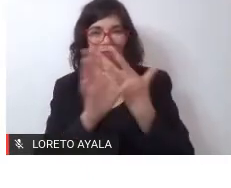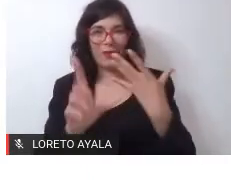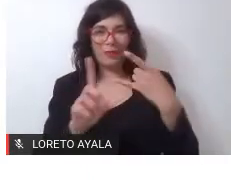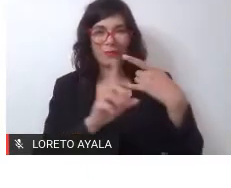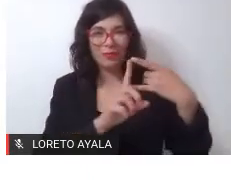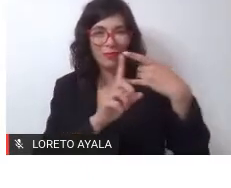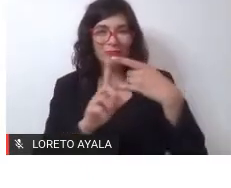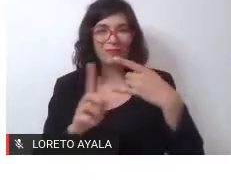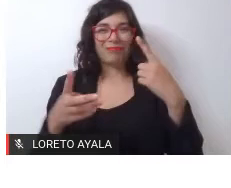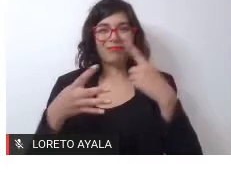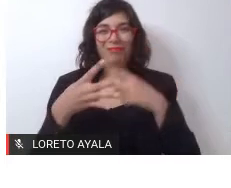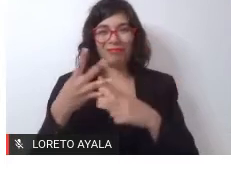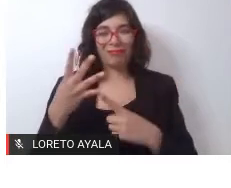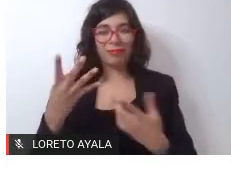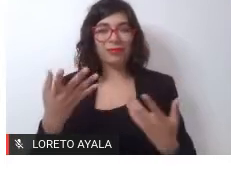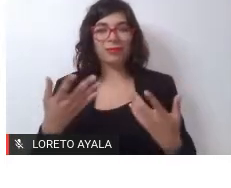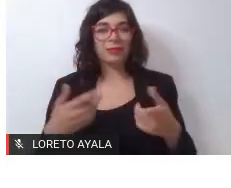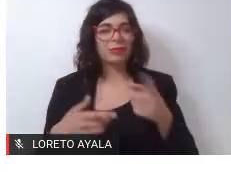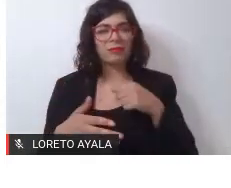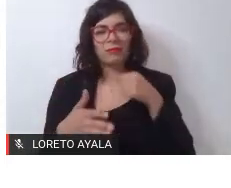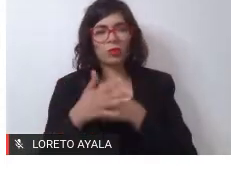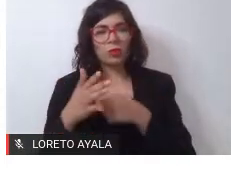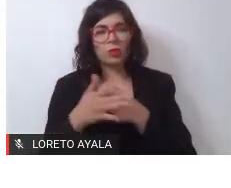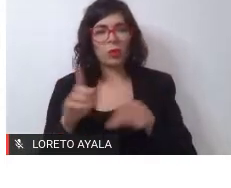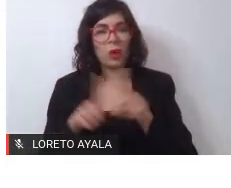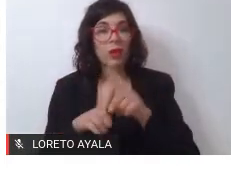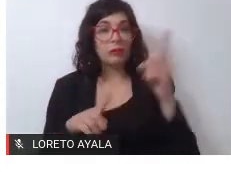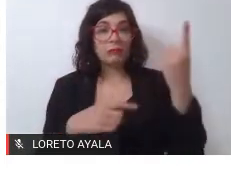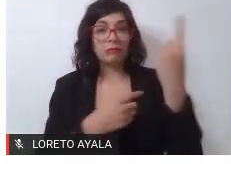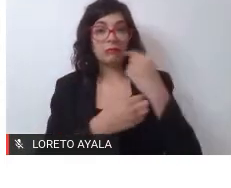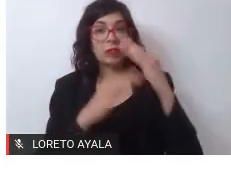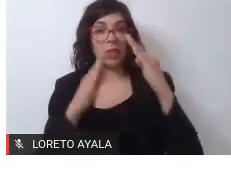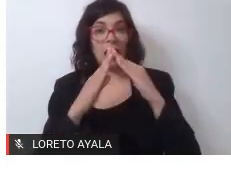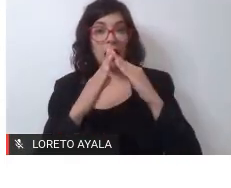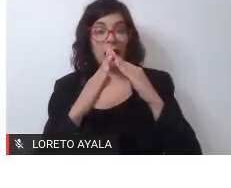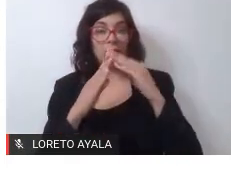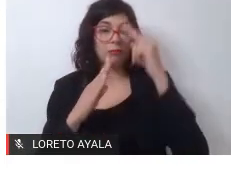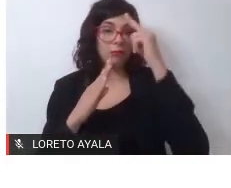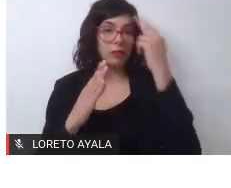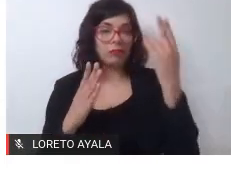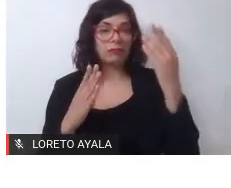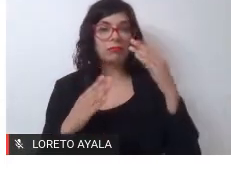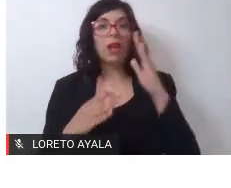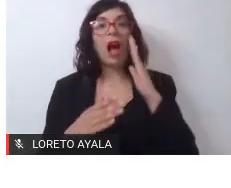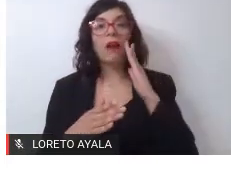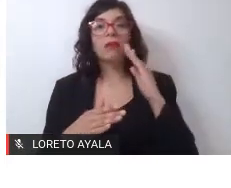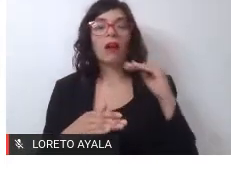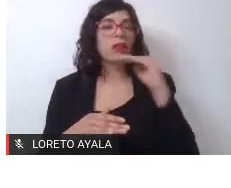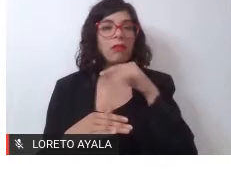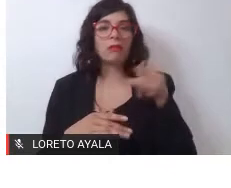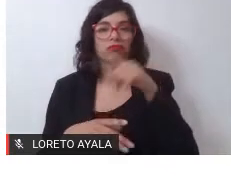a como dé lugar. Nos mandaron a la casa en marzo, y en abril ya ustedes